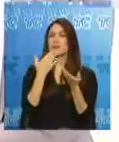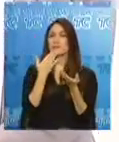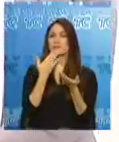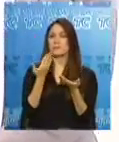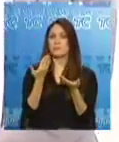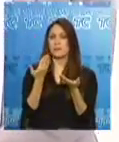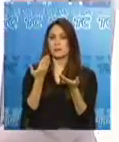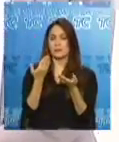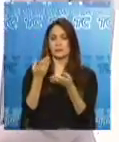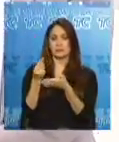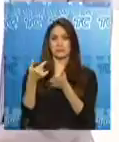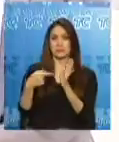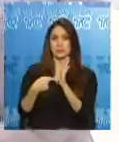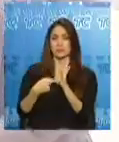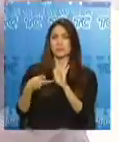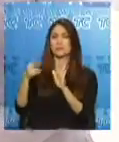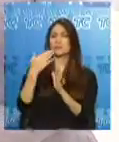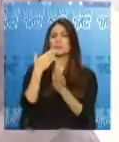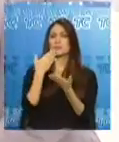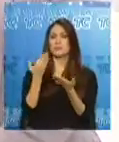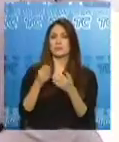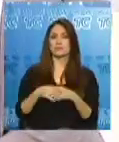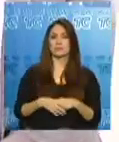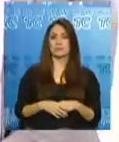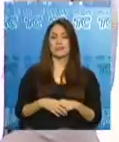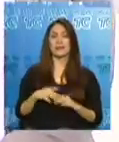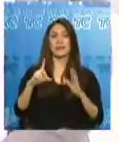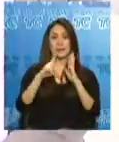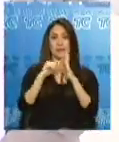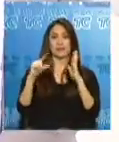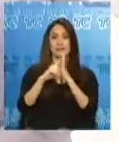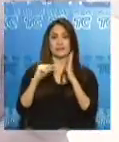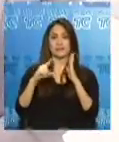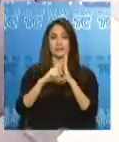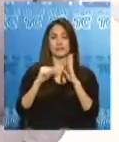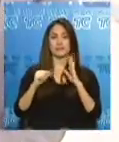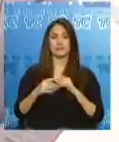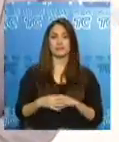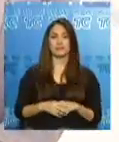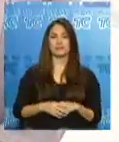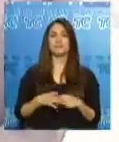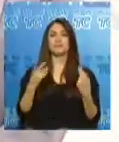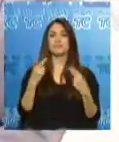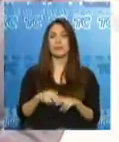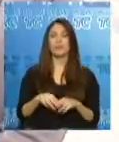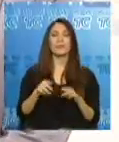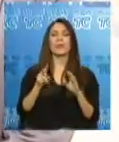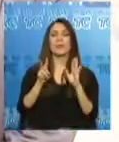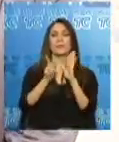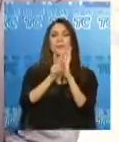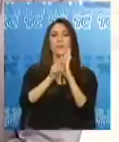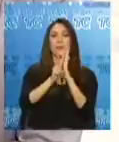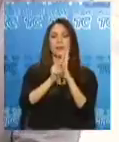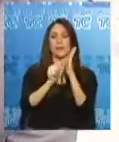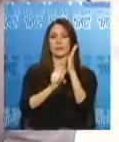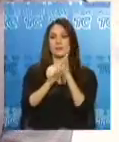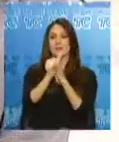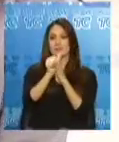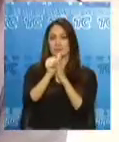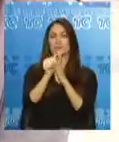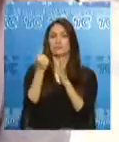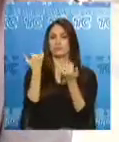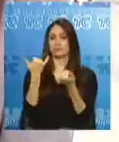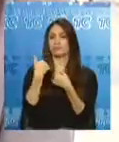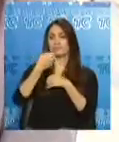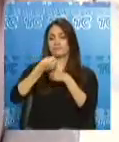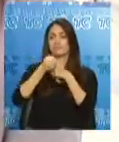algunos detractores de esta iniciativa? Bueno, el Servicio de Rentas Internas, e inclusive también el MIDUBI, ha estado informando en todos los medios